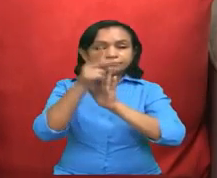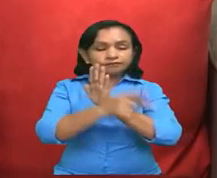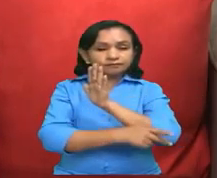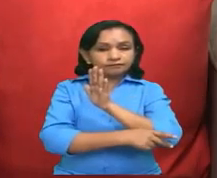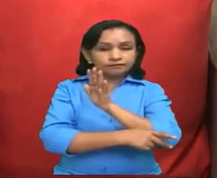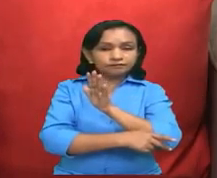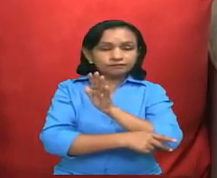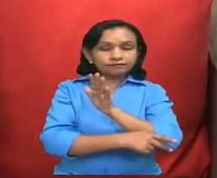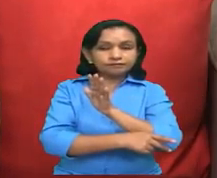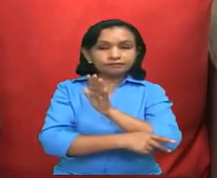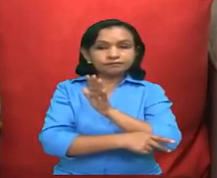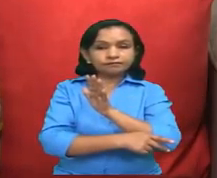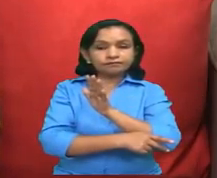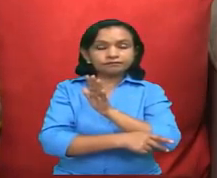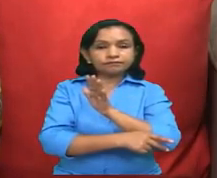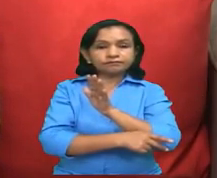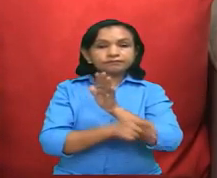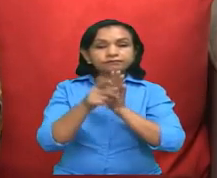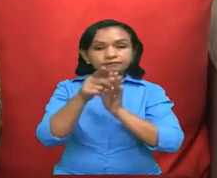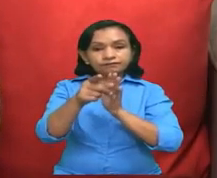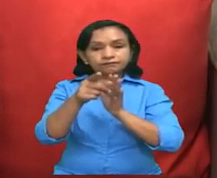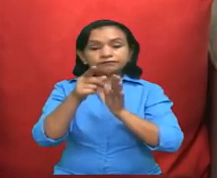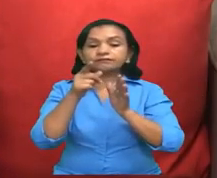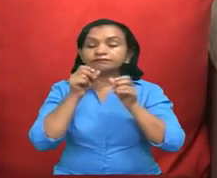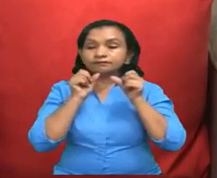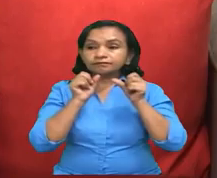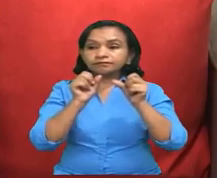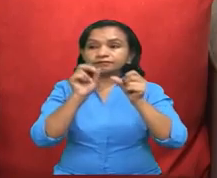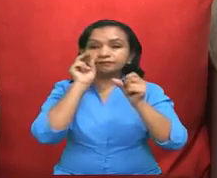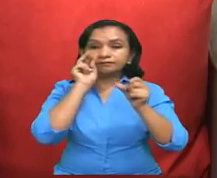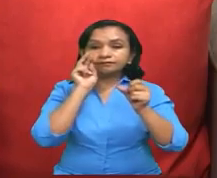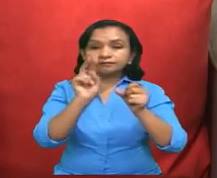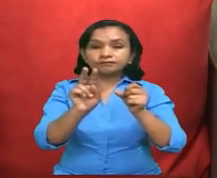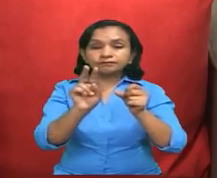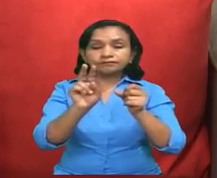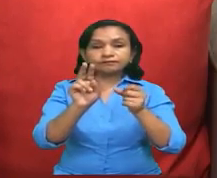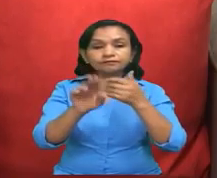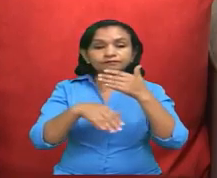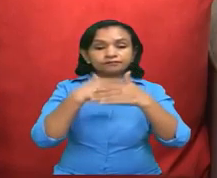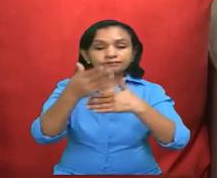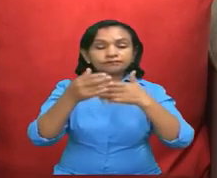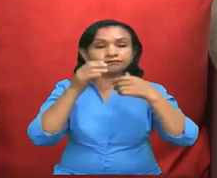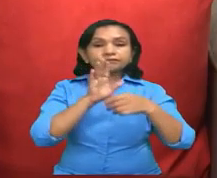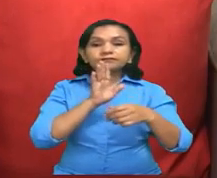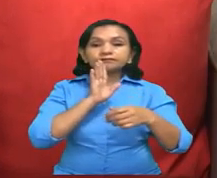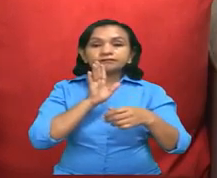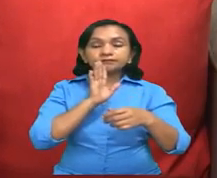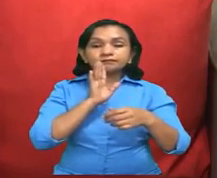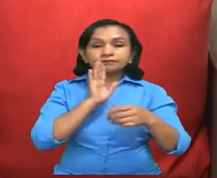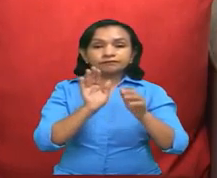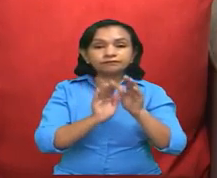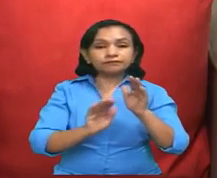paquete multidestino con Cuba, sino que también estábamos hablando de Asia, Estados Unidos, Canadá, es